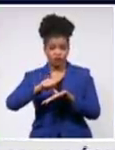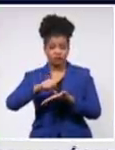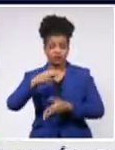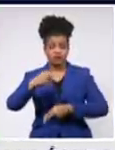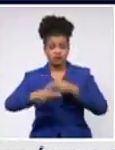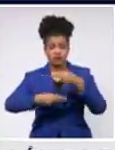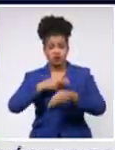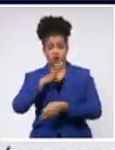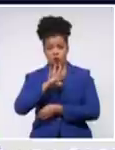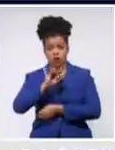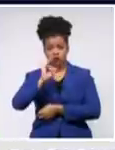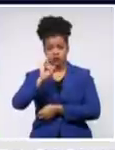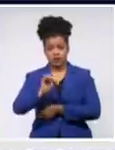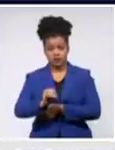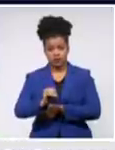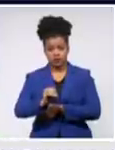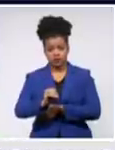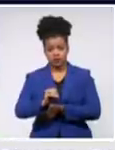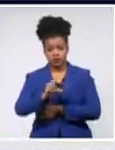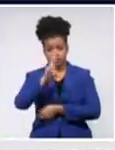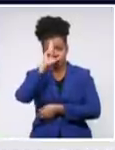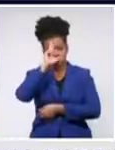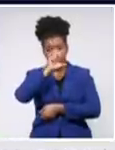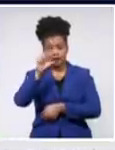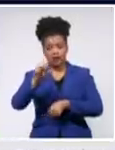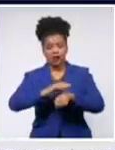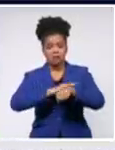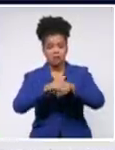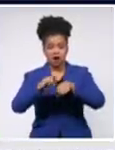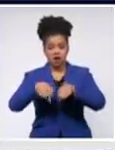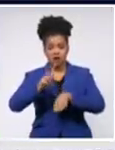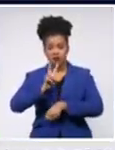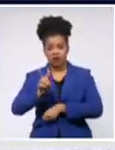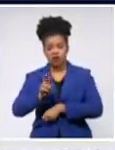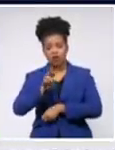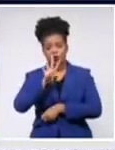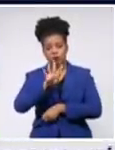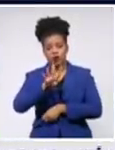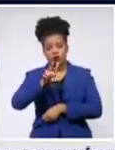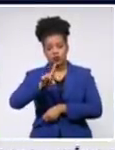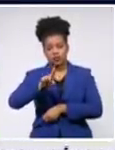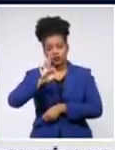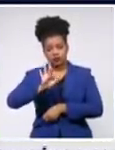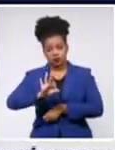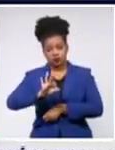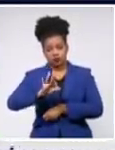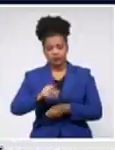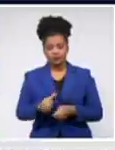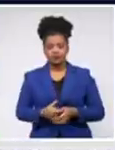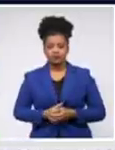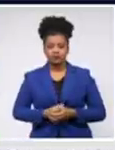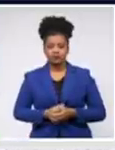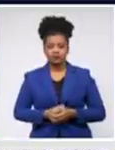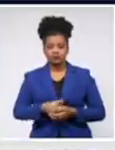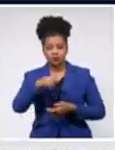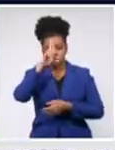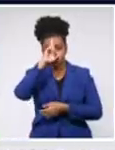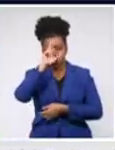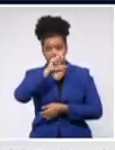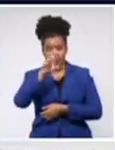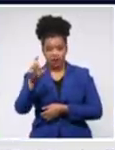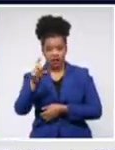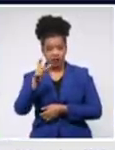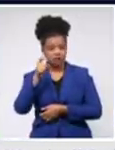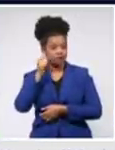470, el Hospital Hermanos Amejeira 418, el Hospital Manuel Fajardo